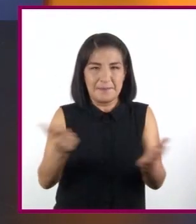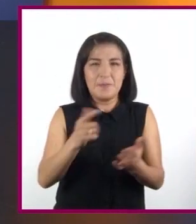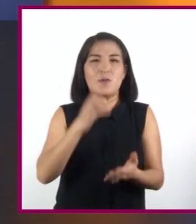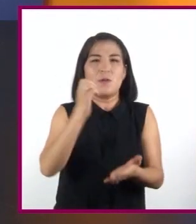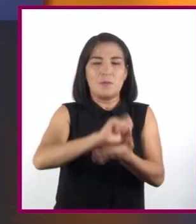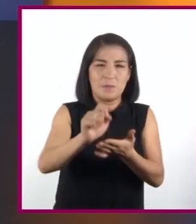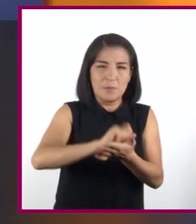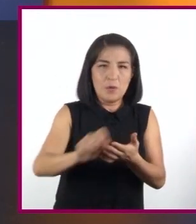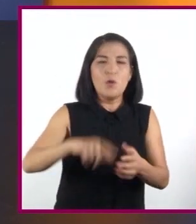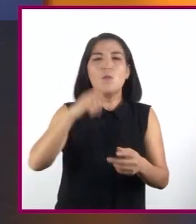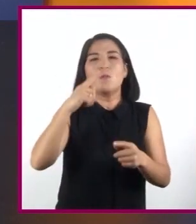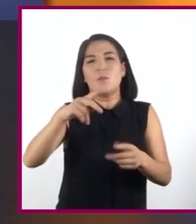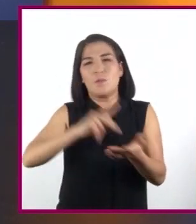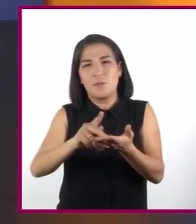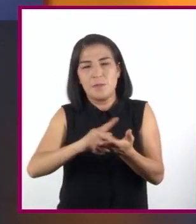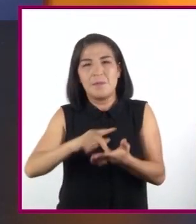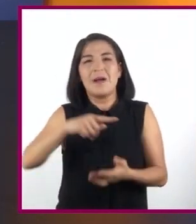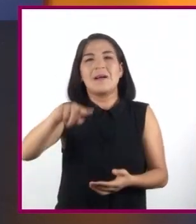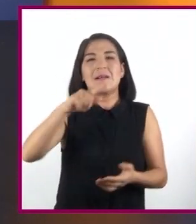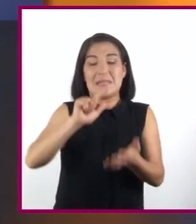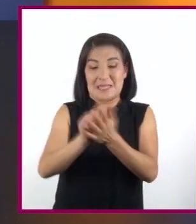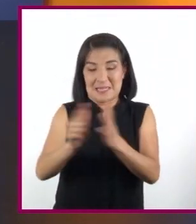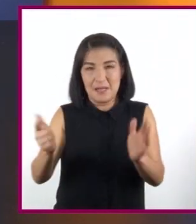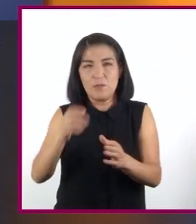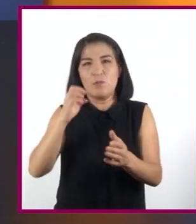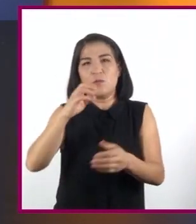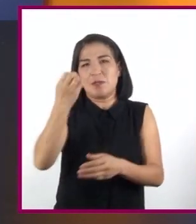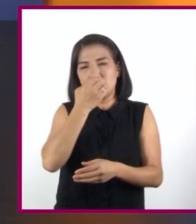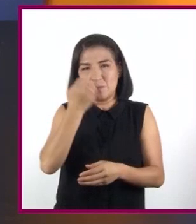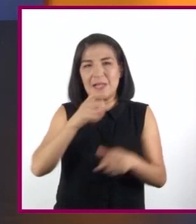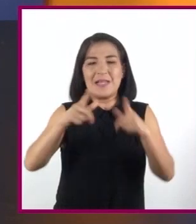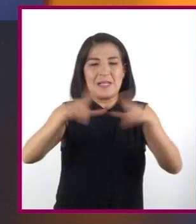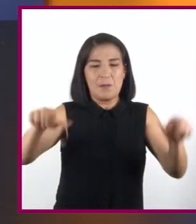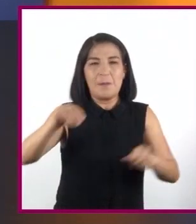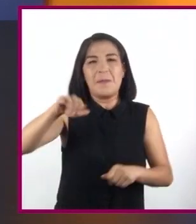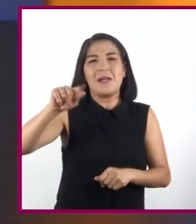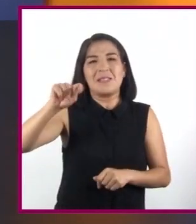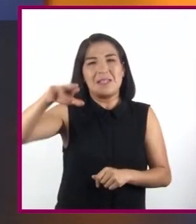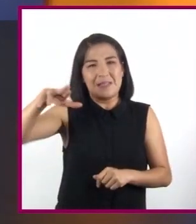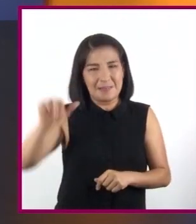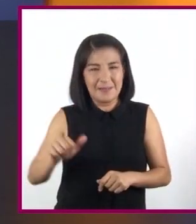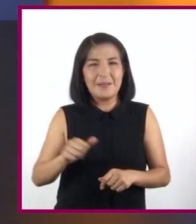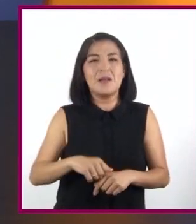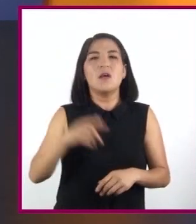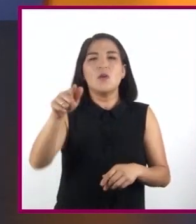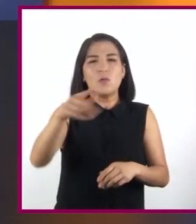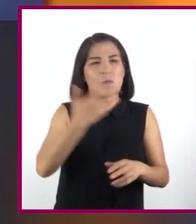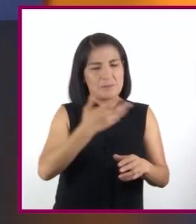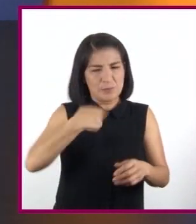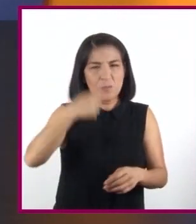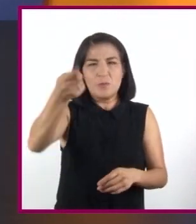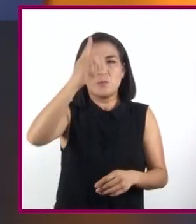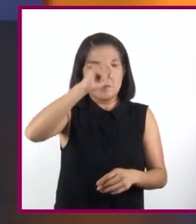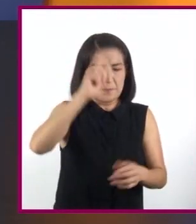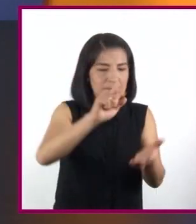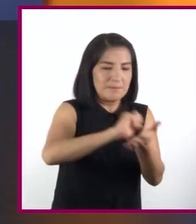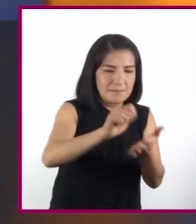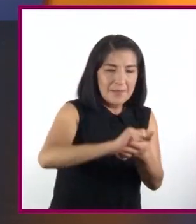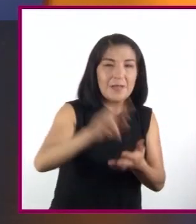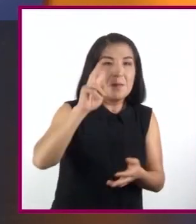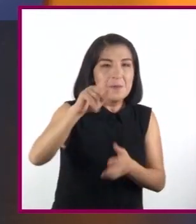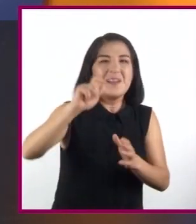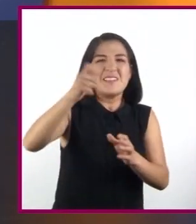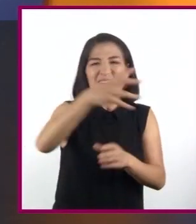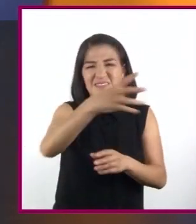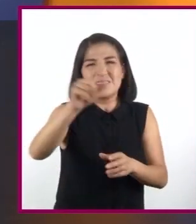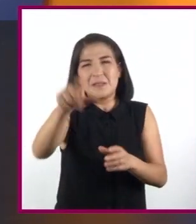apuntes, bolígrafo, el libro de texto gratuito Lengua Materna. Les sugiero tomar notas sobre los temas vistos, así como